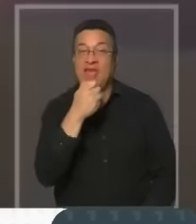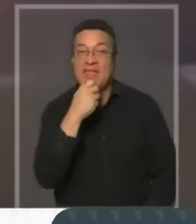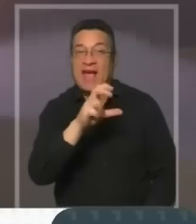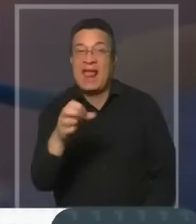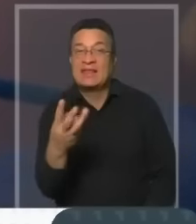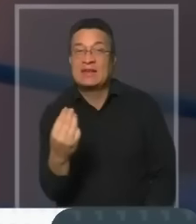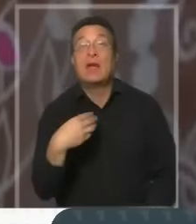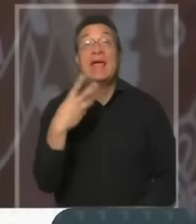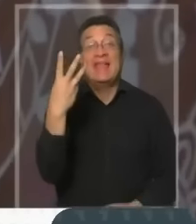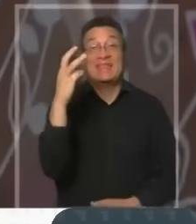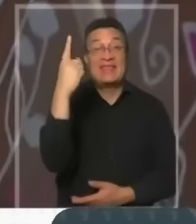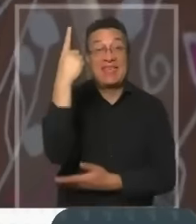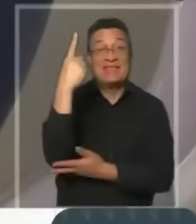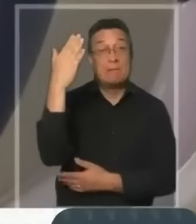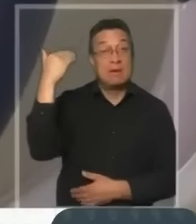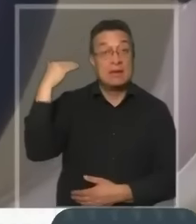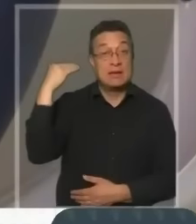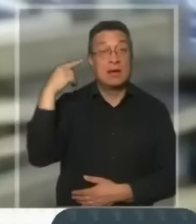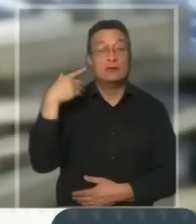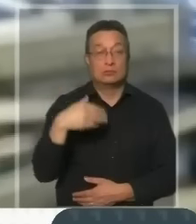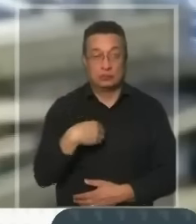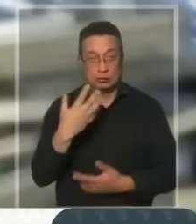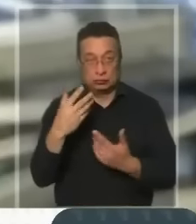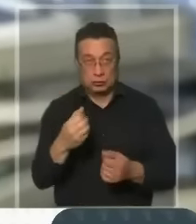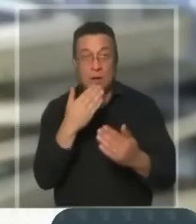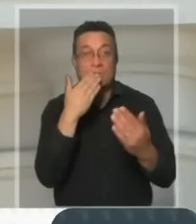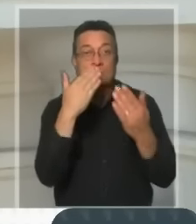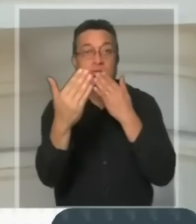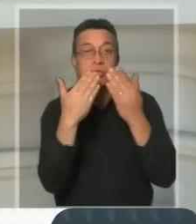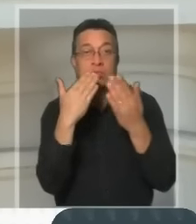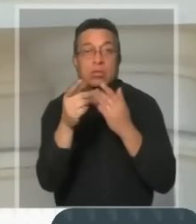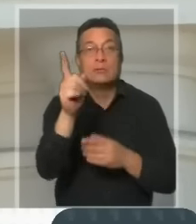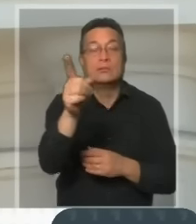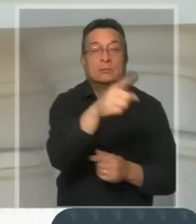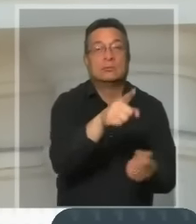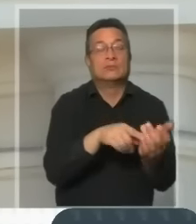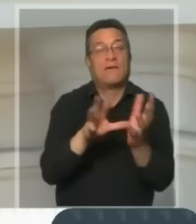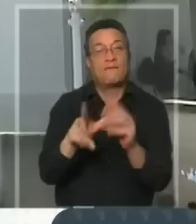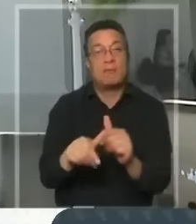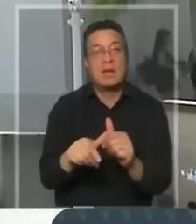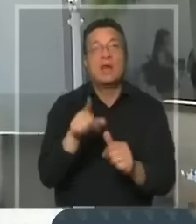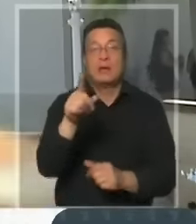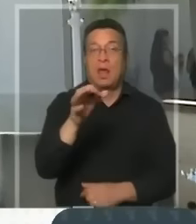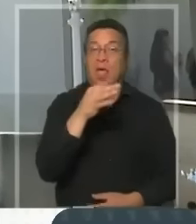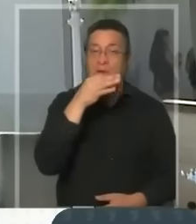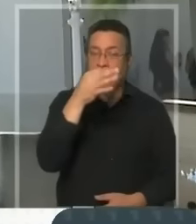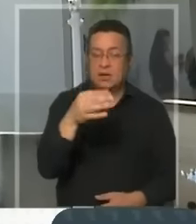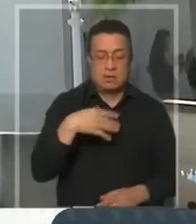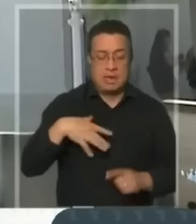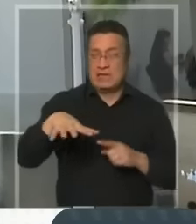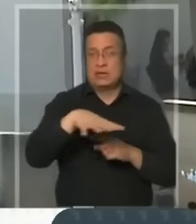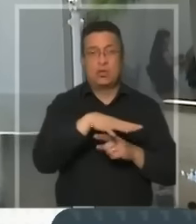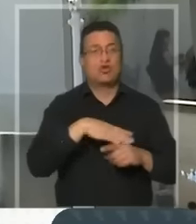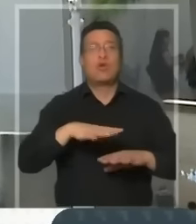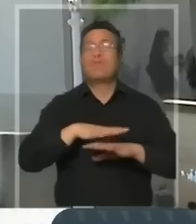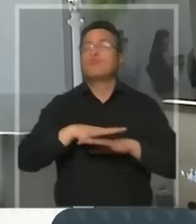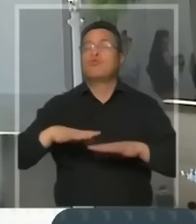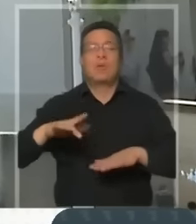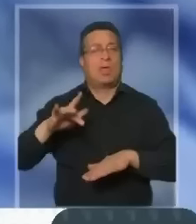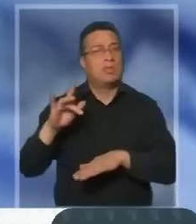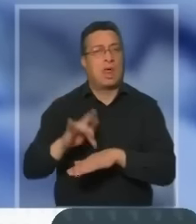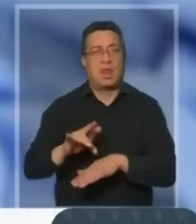30 de diciembre pasado tuvimos la posibilidad de conversar con miembros de su familia. Insistieron en que su situación era muy delicada